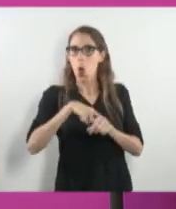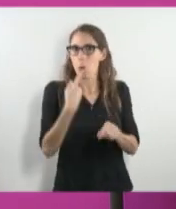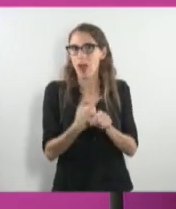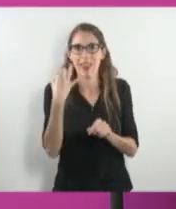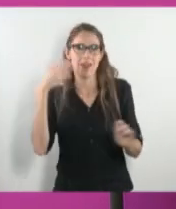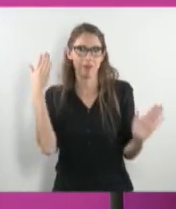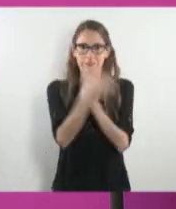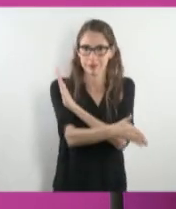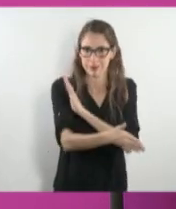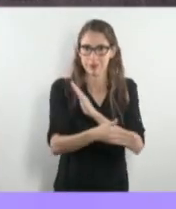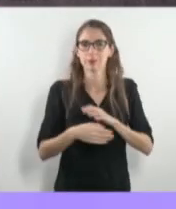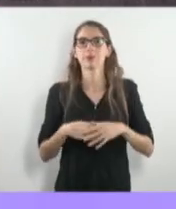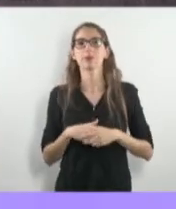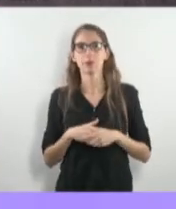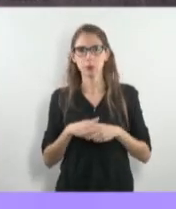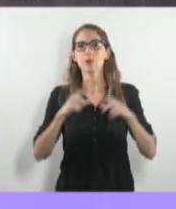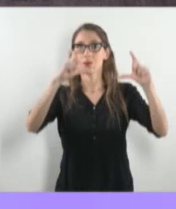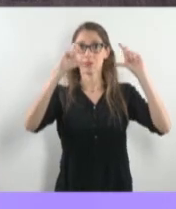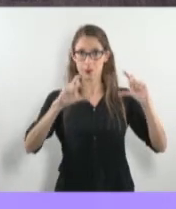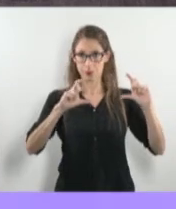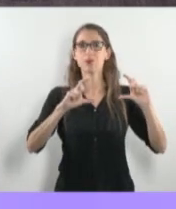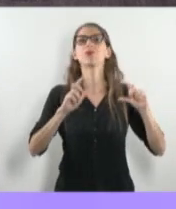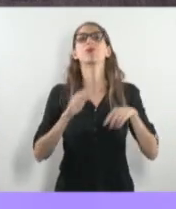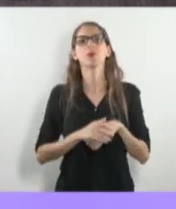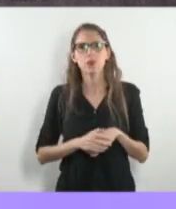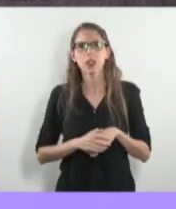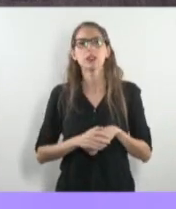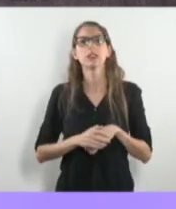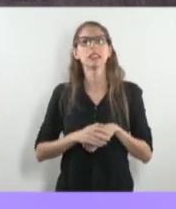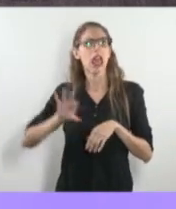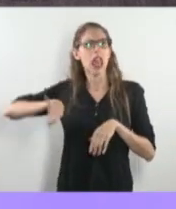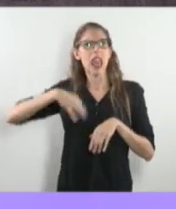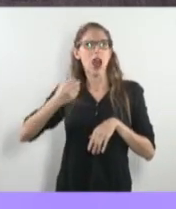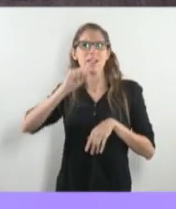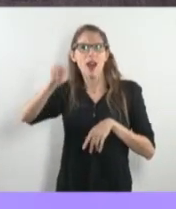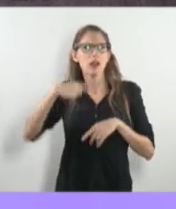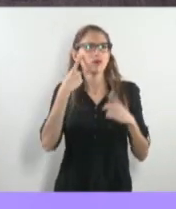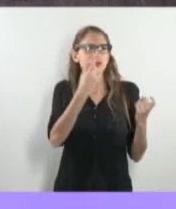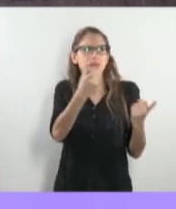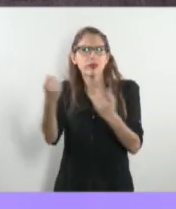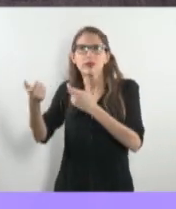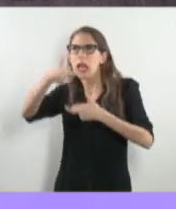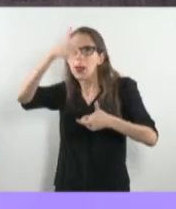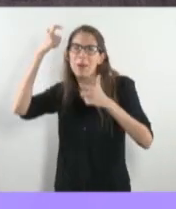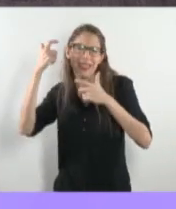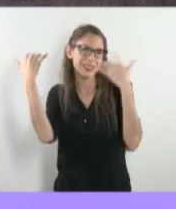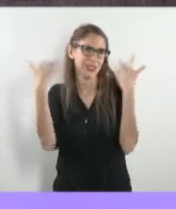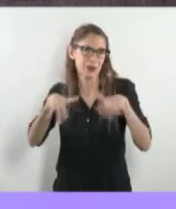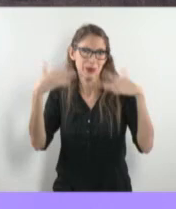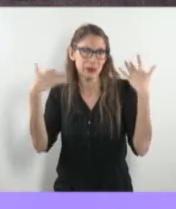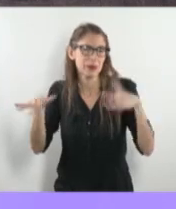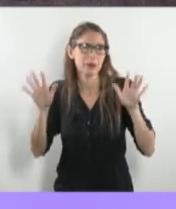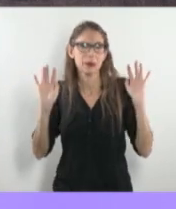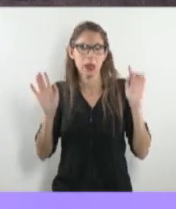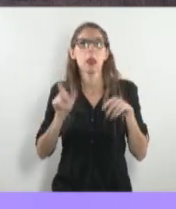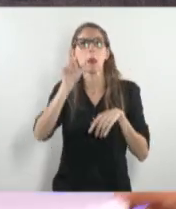Huye. Sí. Otra, junta experiencia en la vida hasta pagar y prestar, quien la tiene que